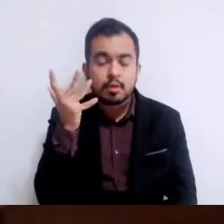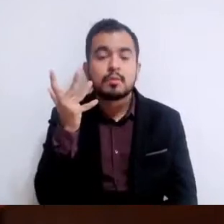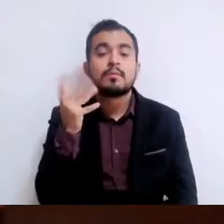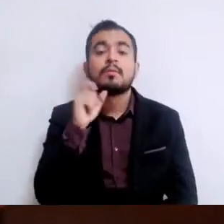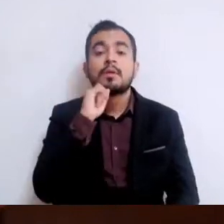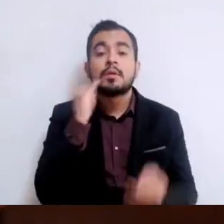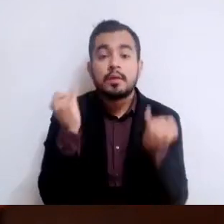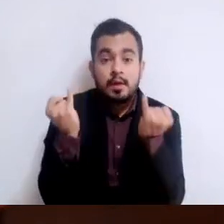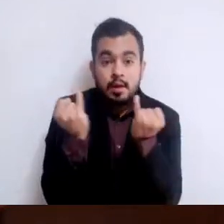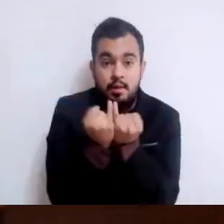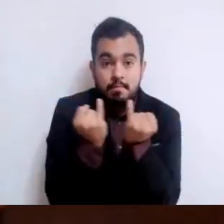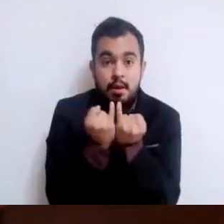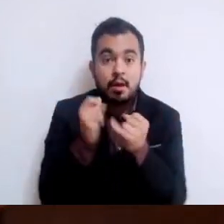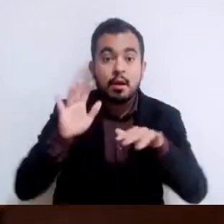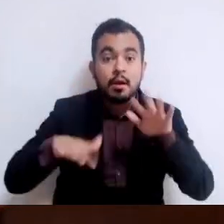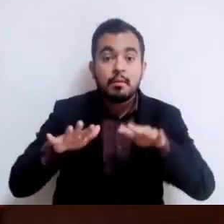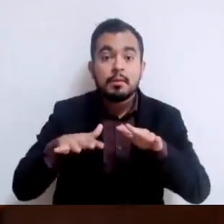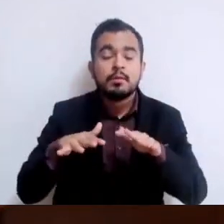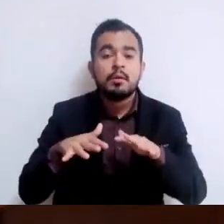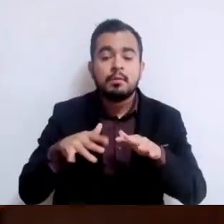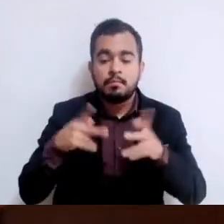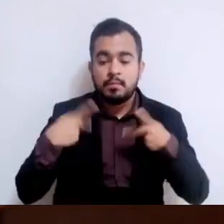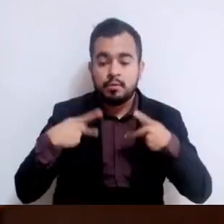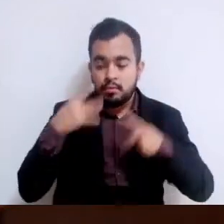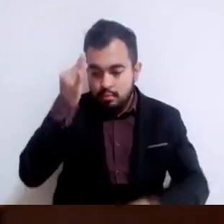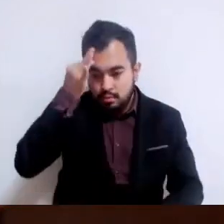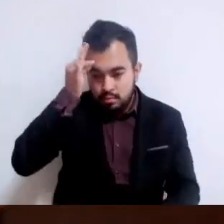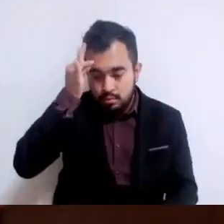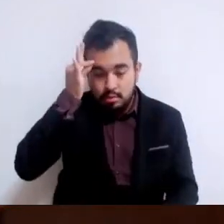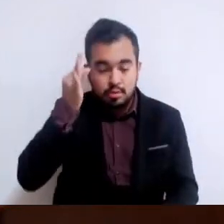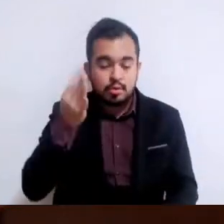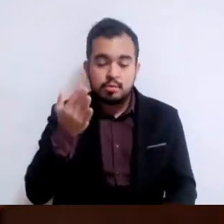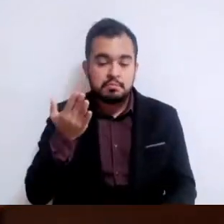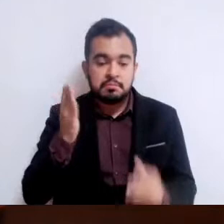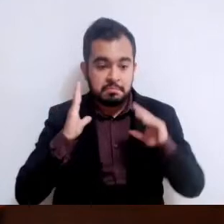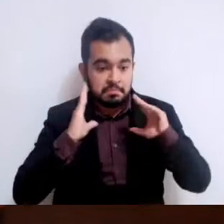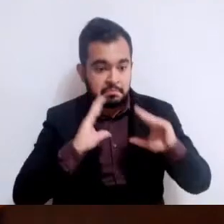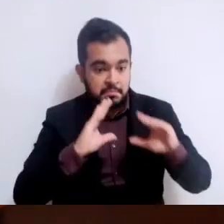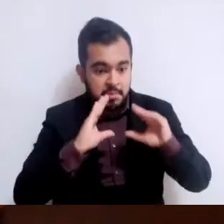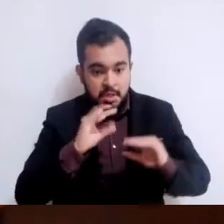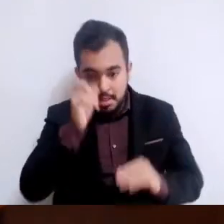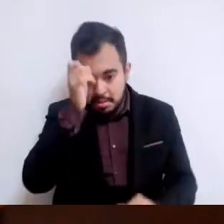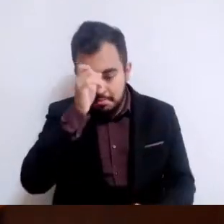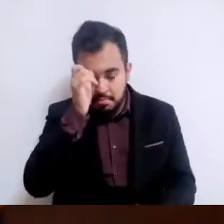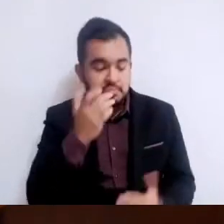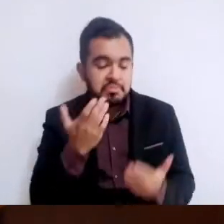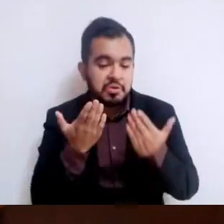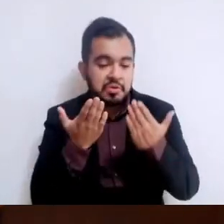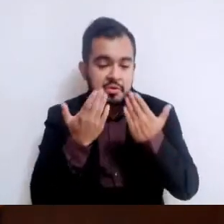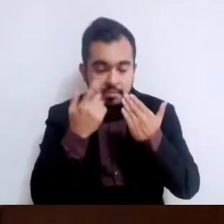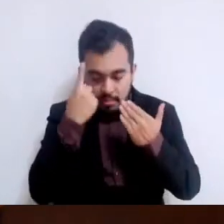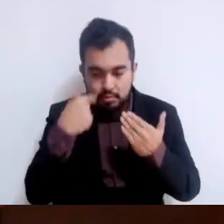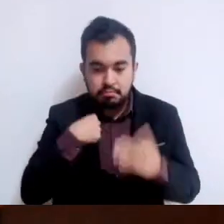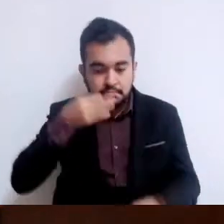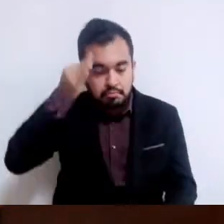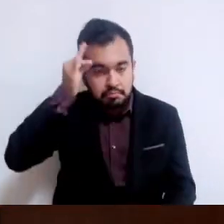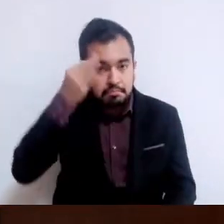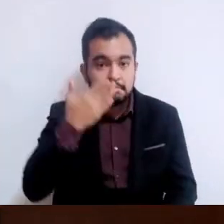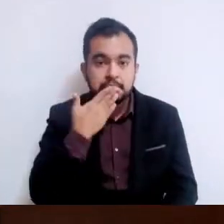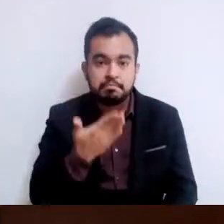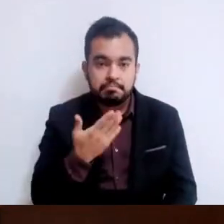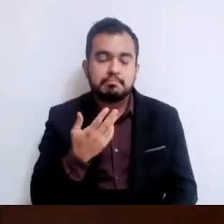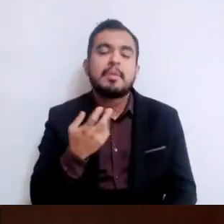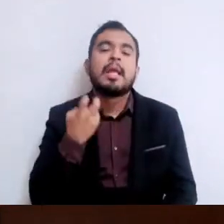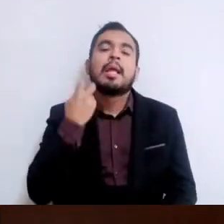los conductores, los transportistas, pues no se encuentran capacitados para desempeñar esa labor. Por esta razón, hoy me